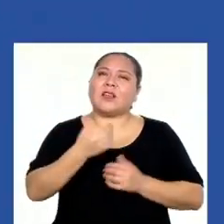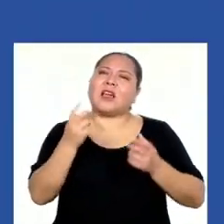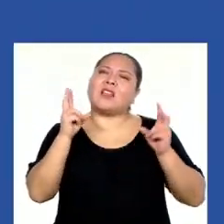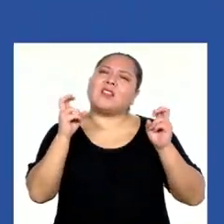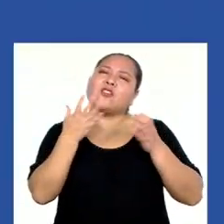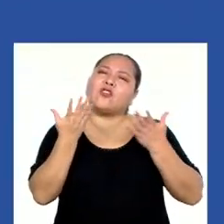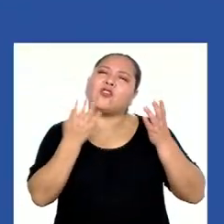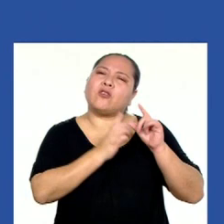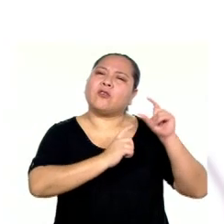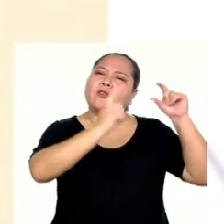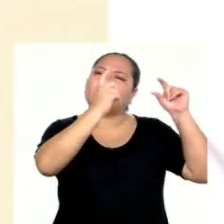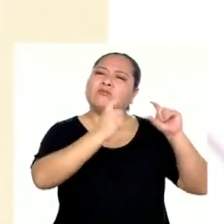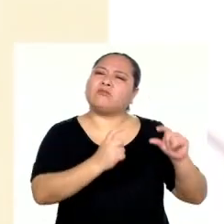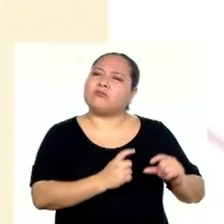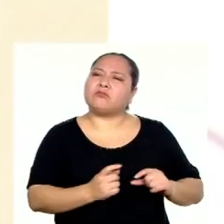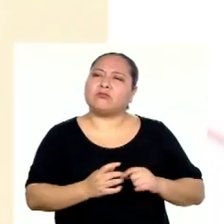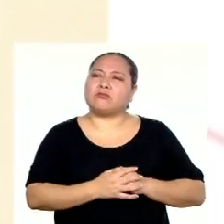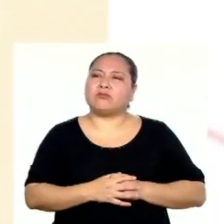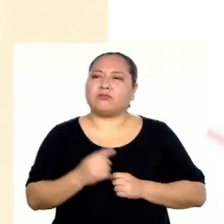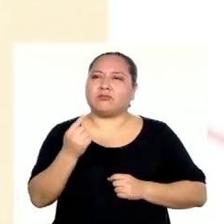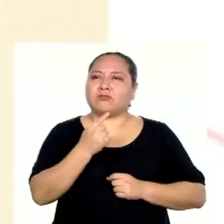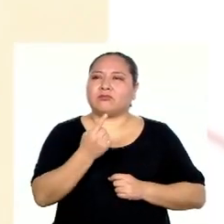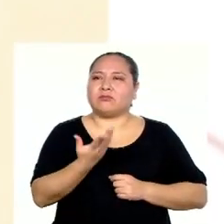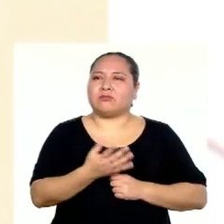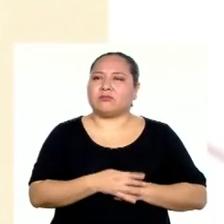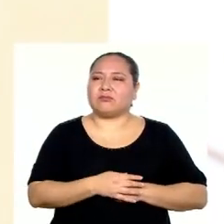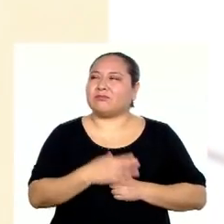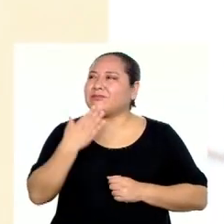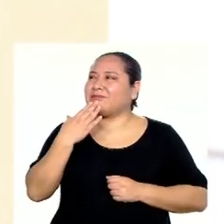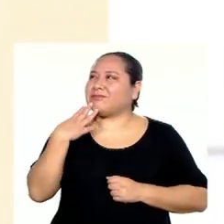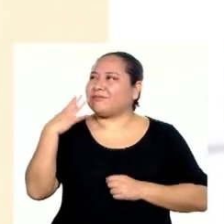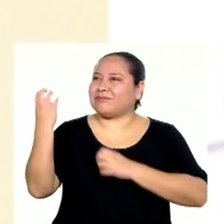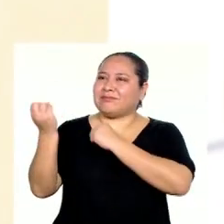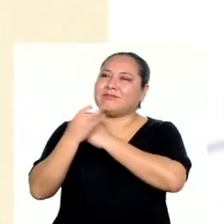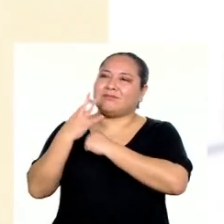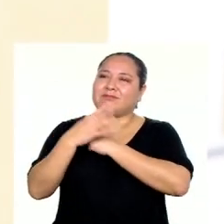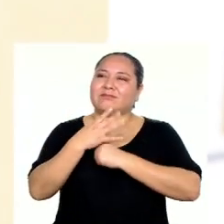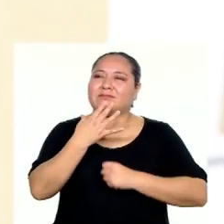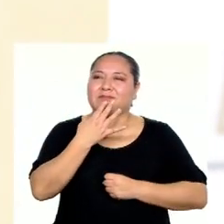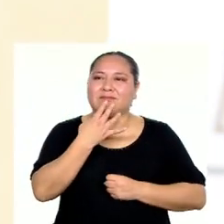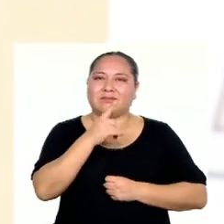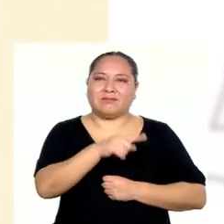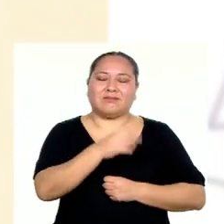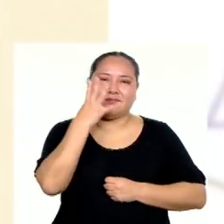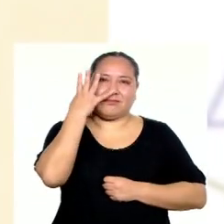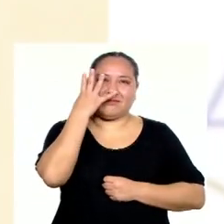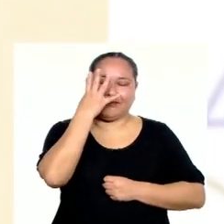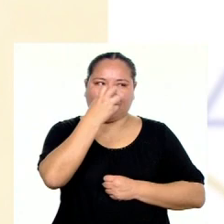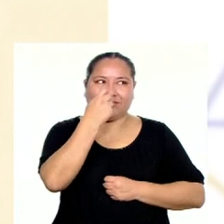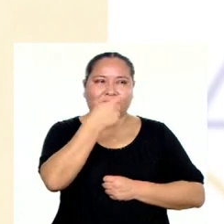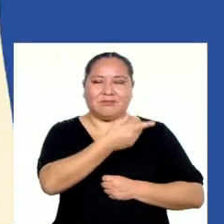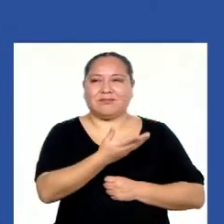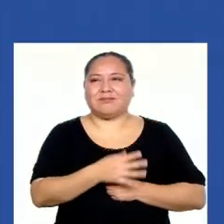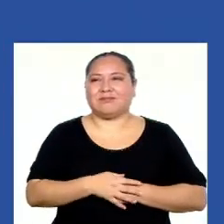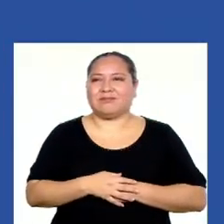va? Quedaría así. Gracias por su consejo. Con el color se ve mucho mejor.